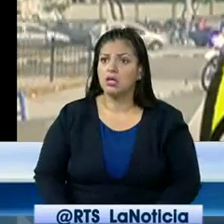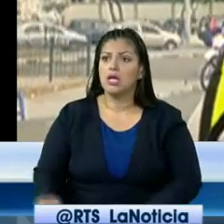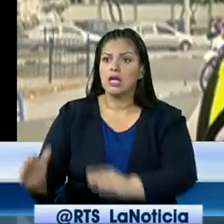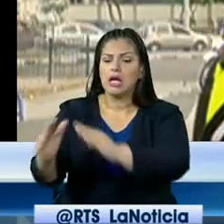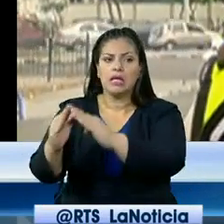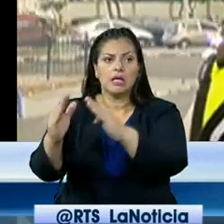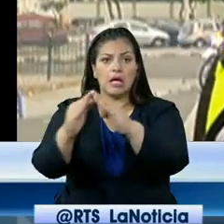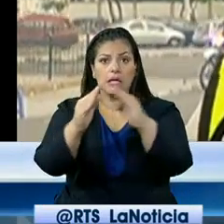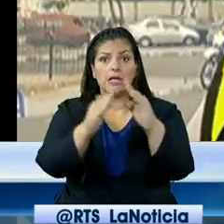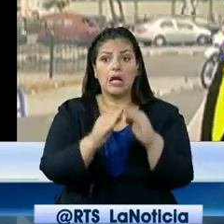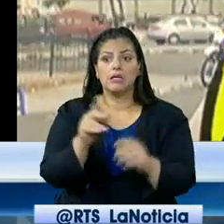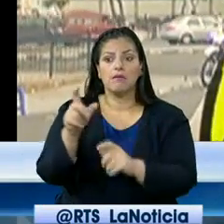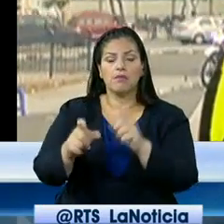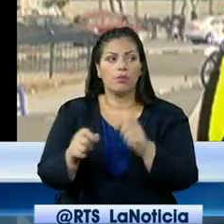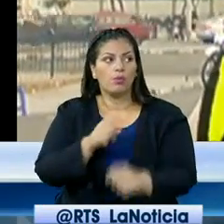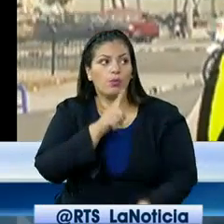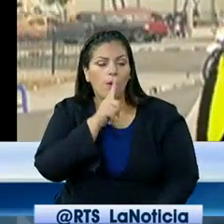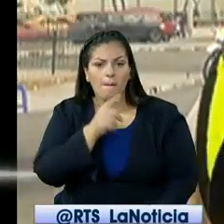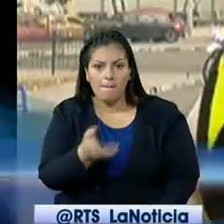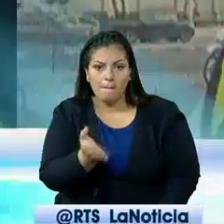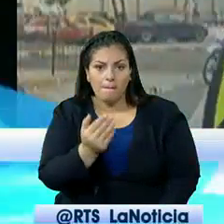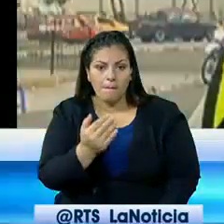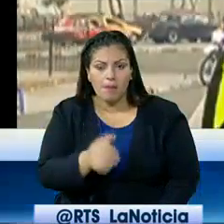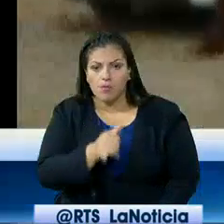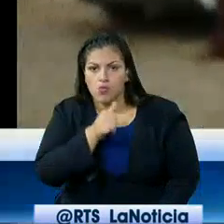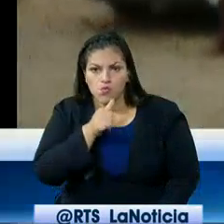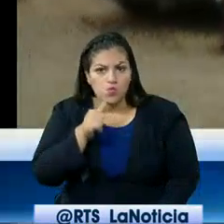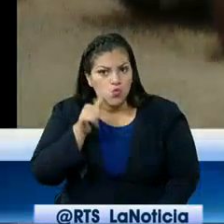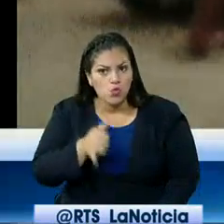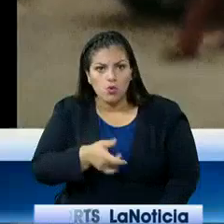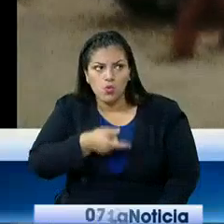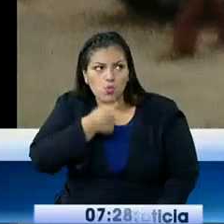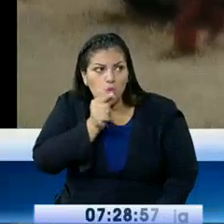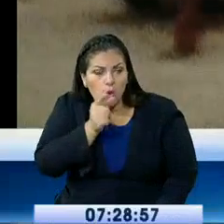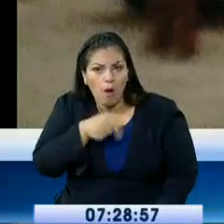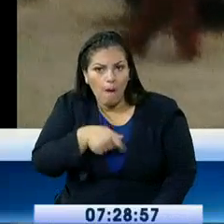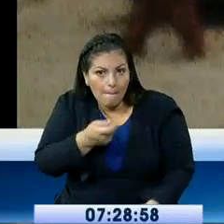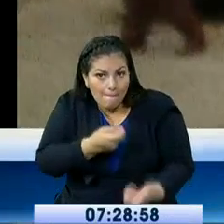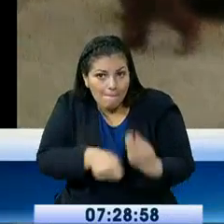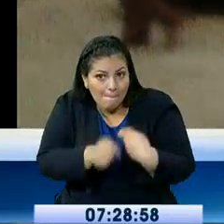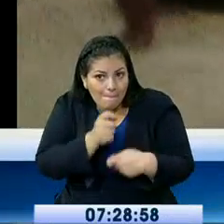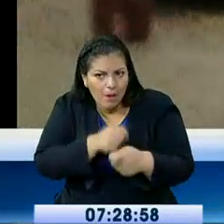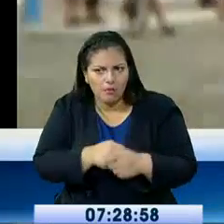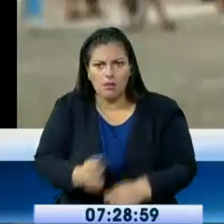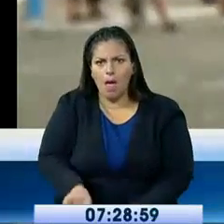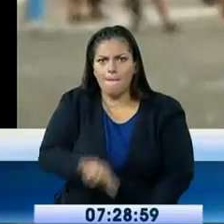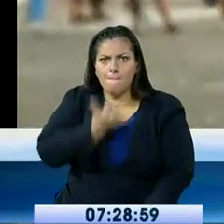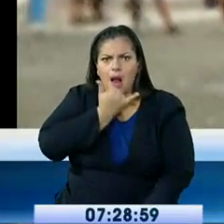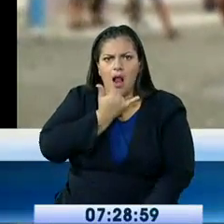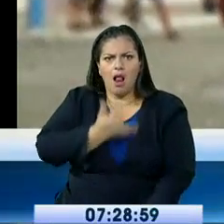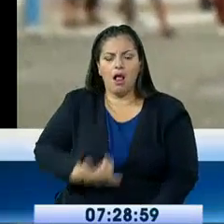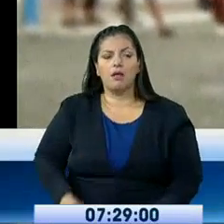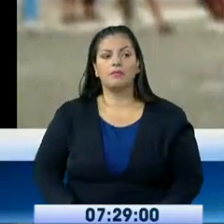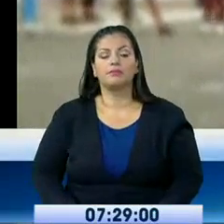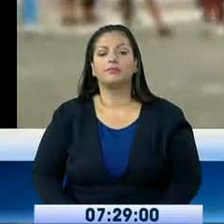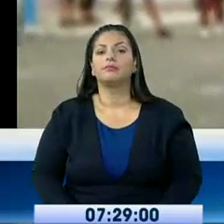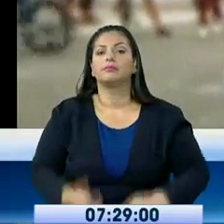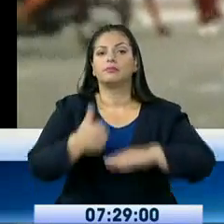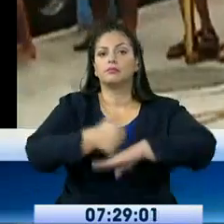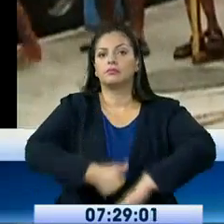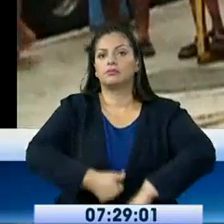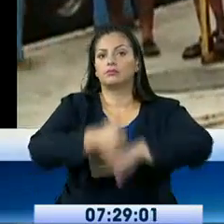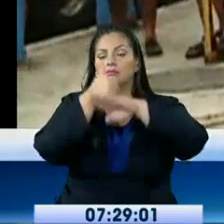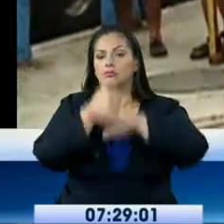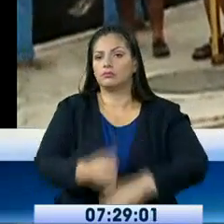bebidas de forma ilícita a las personas. Pero ellos creen que las autoridades deben comunicar las nuevas